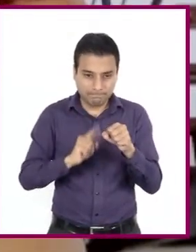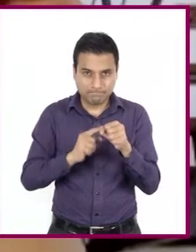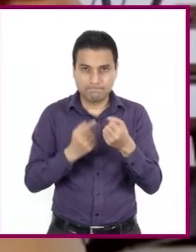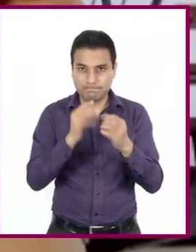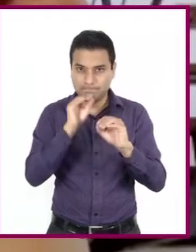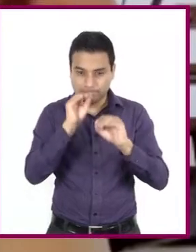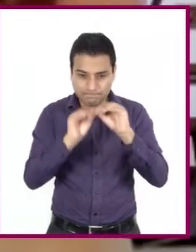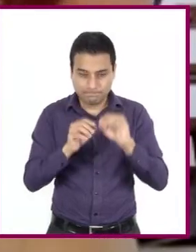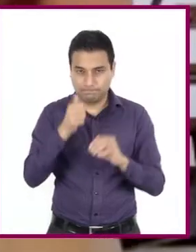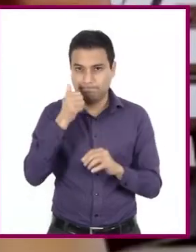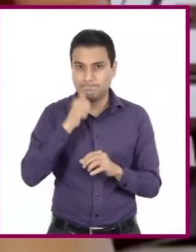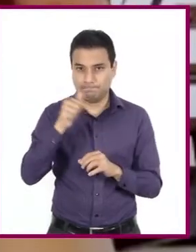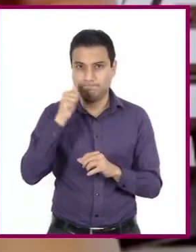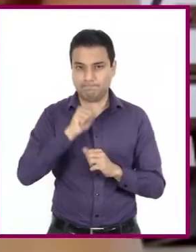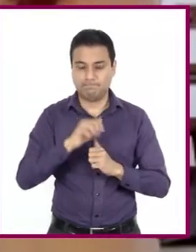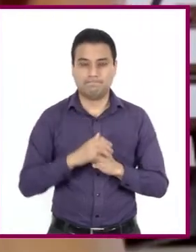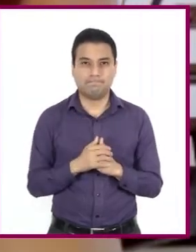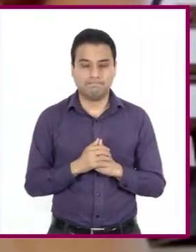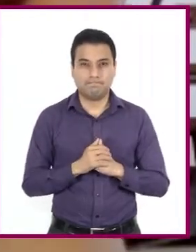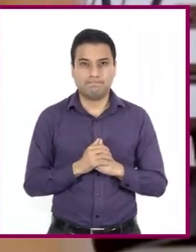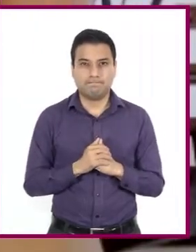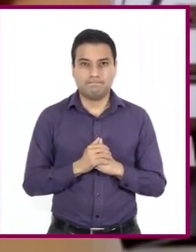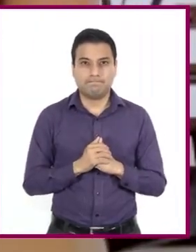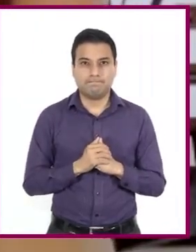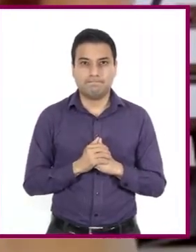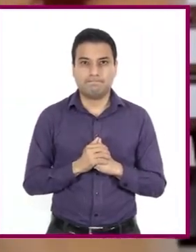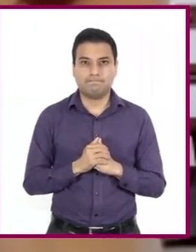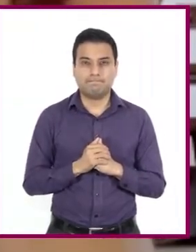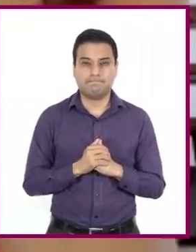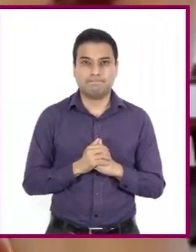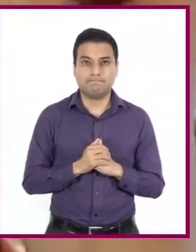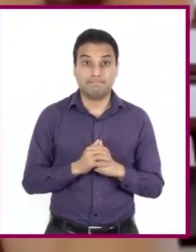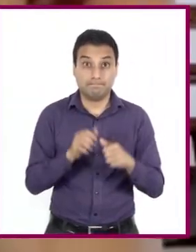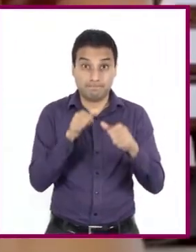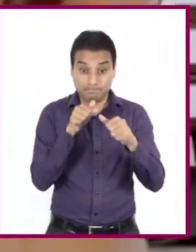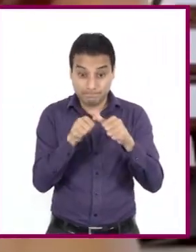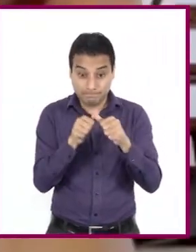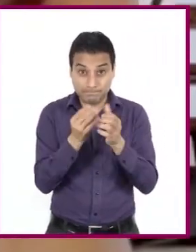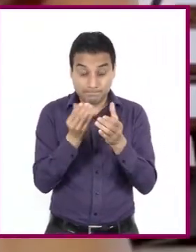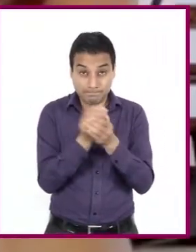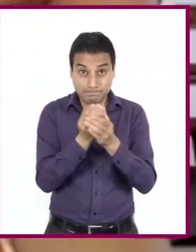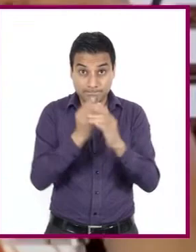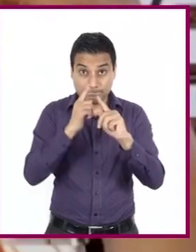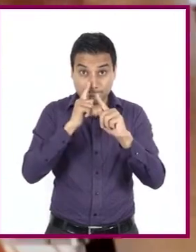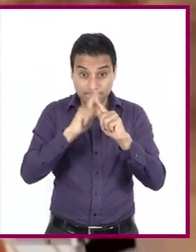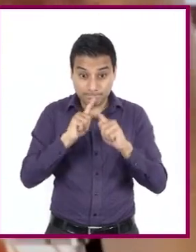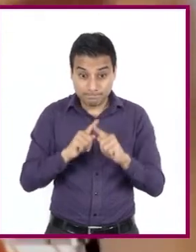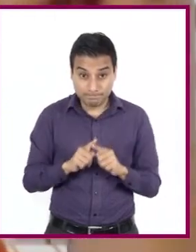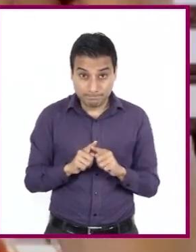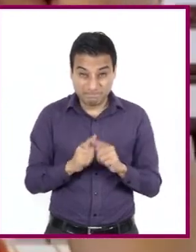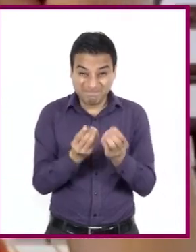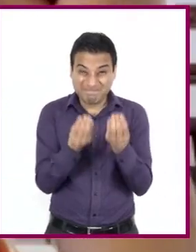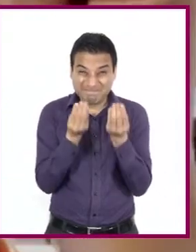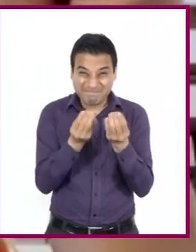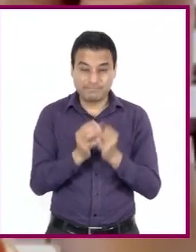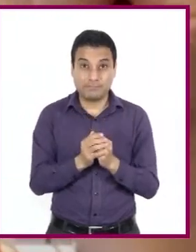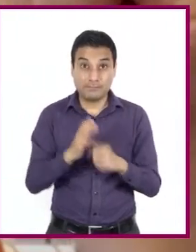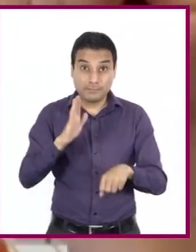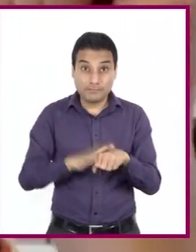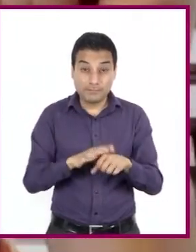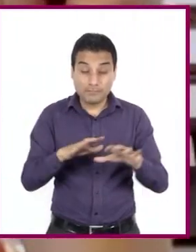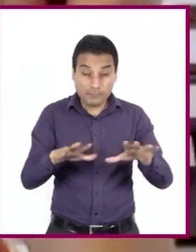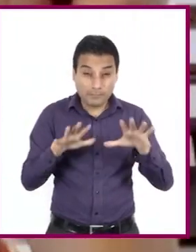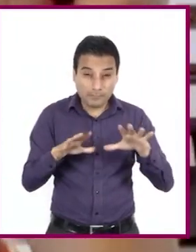Entonces, no siempre mayor número de variables tipográficas o familias tipográficas garantizan un mayor impacto